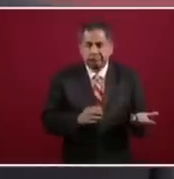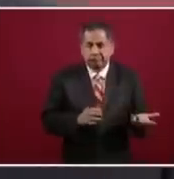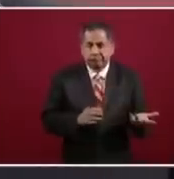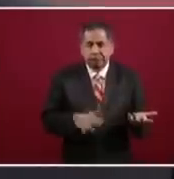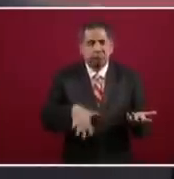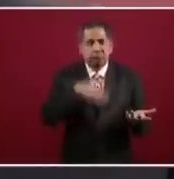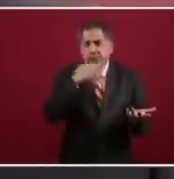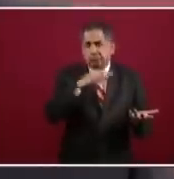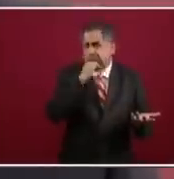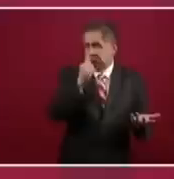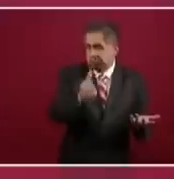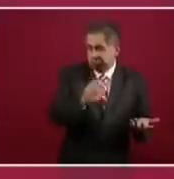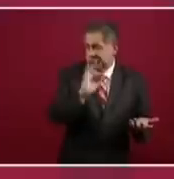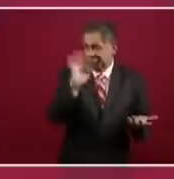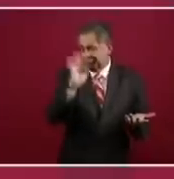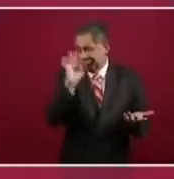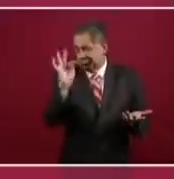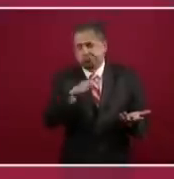corrupción